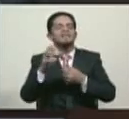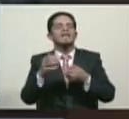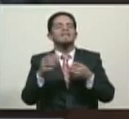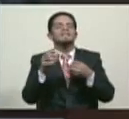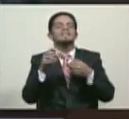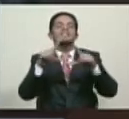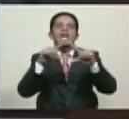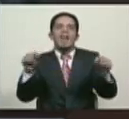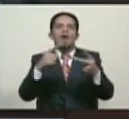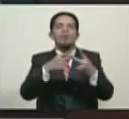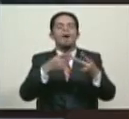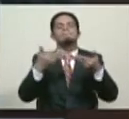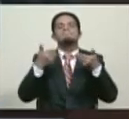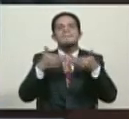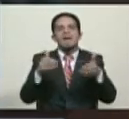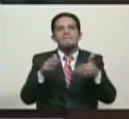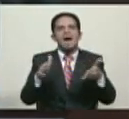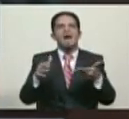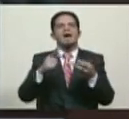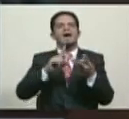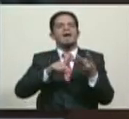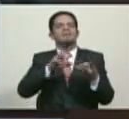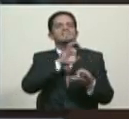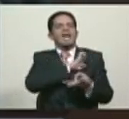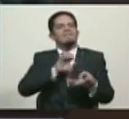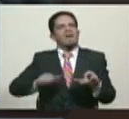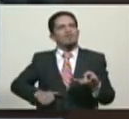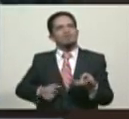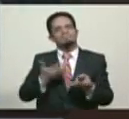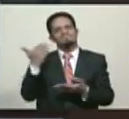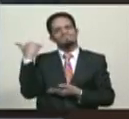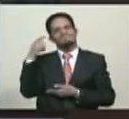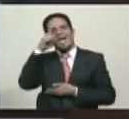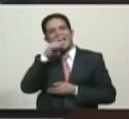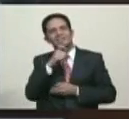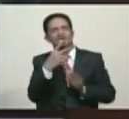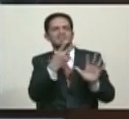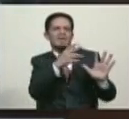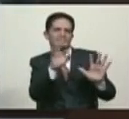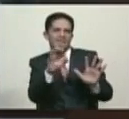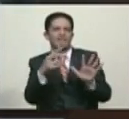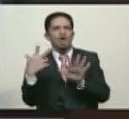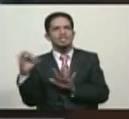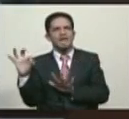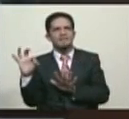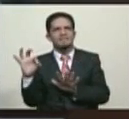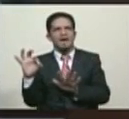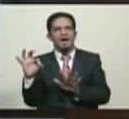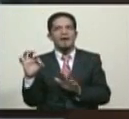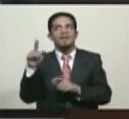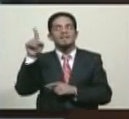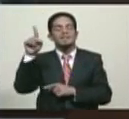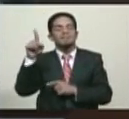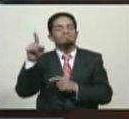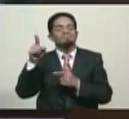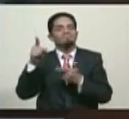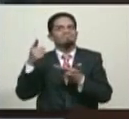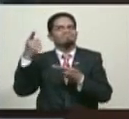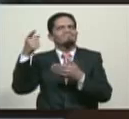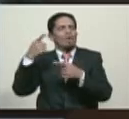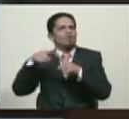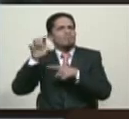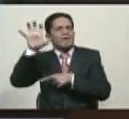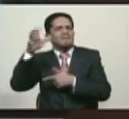Salvador también fueron víctimas entre los años 70 y 80 de cómo el imperio no mide de sus adversarios, no